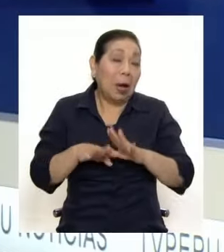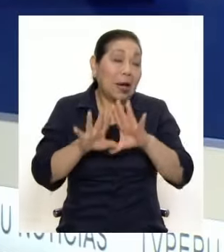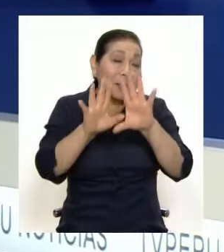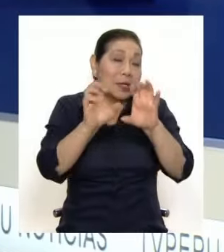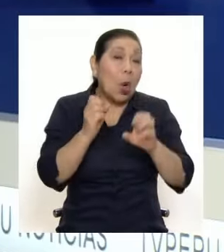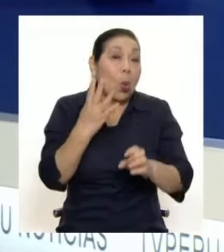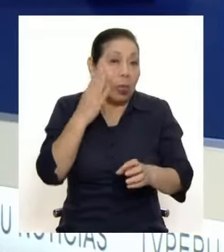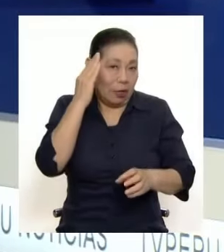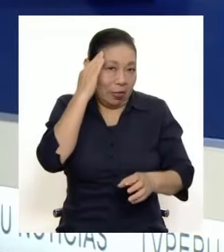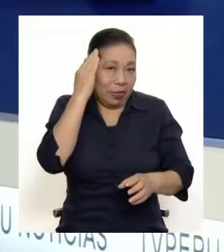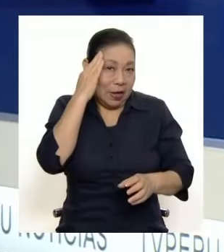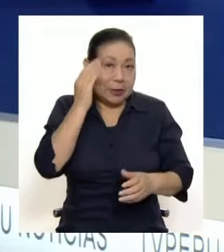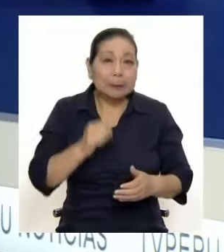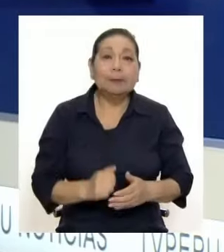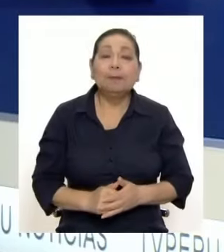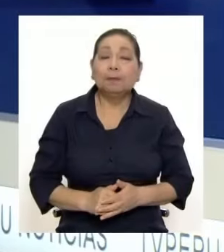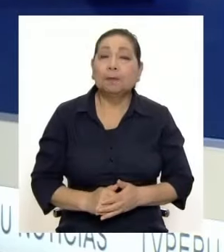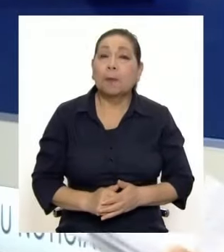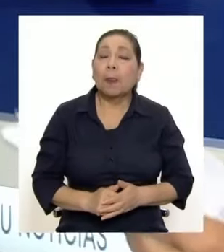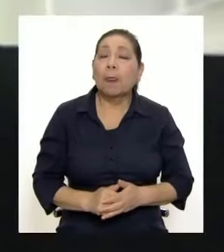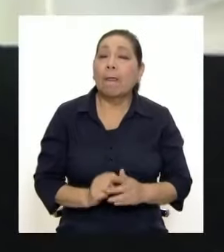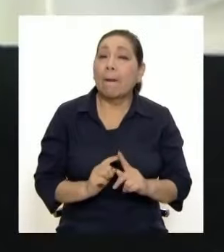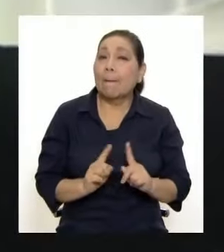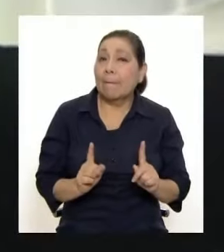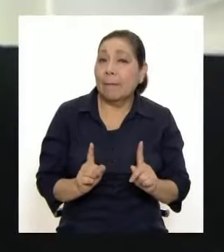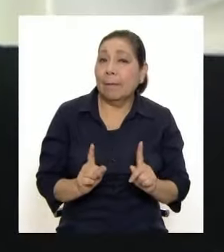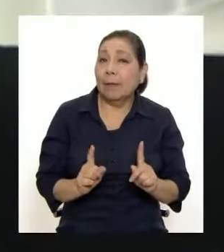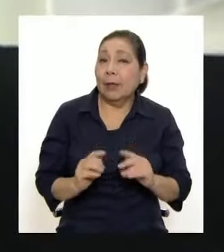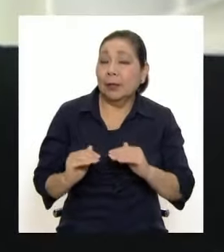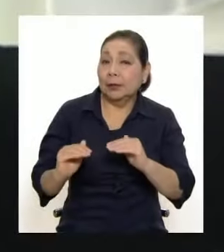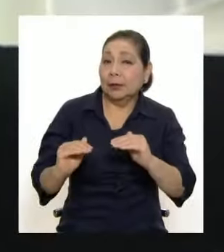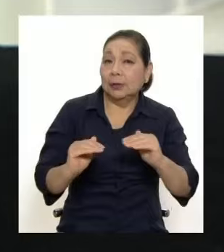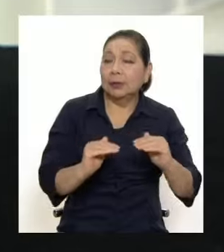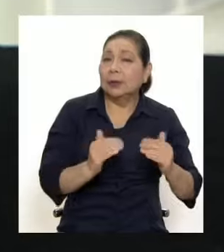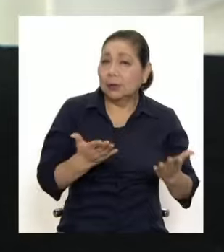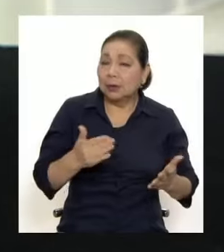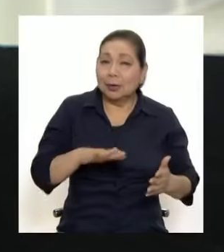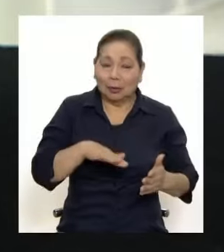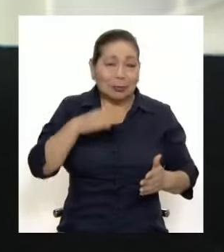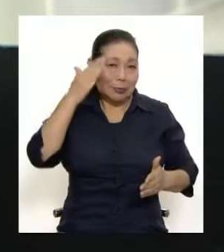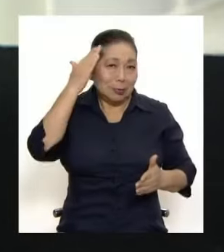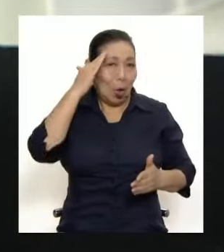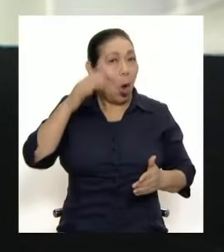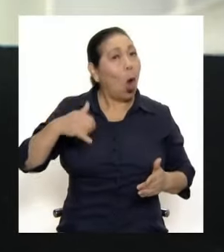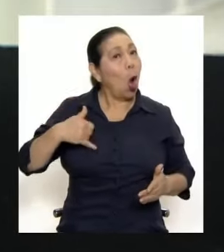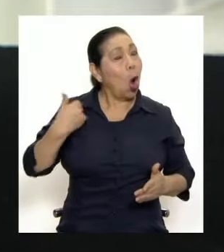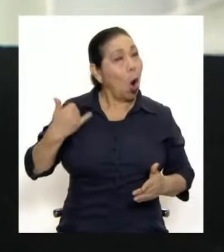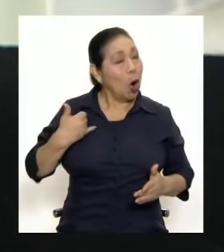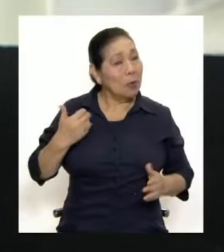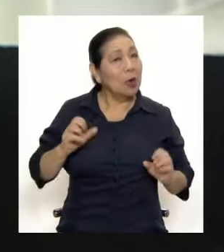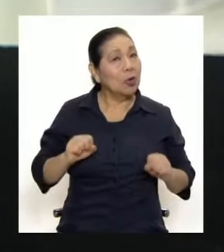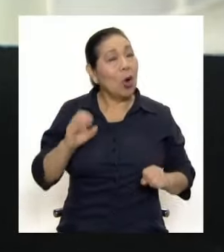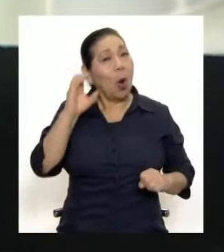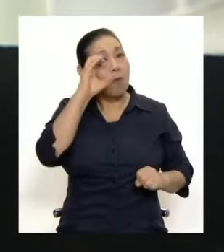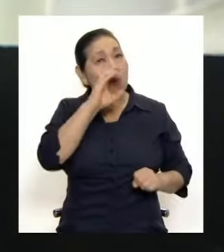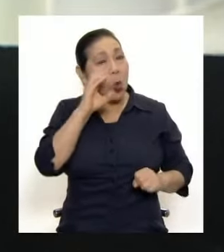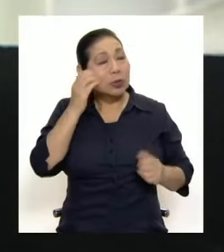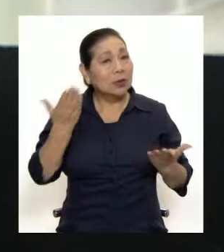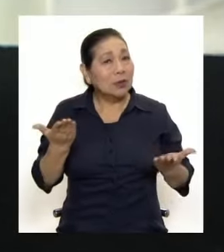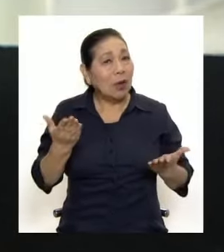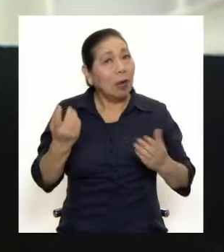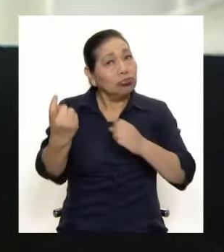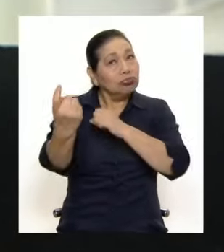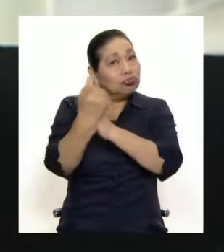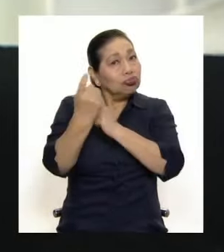toma 4 días ahora pero en esa línea también consultarle sabemos que muchos jóvenes también buscan